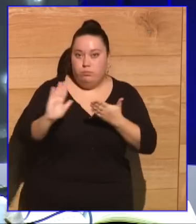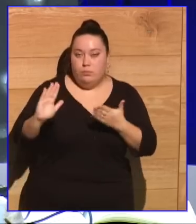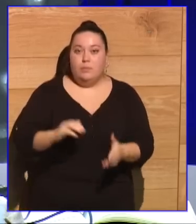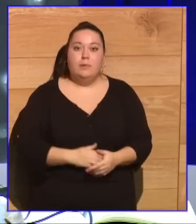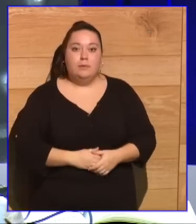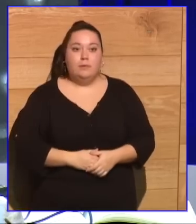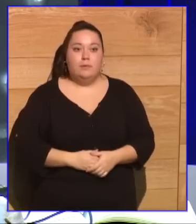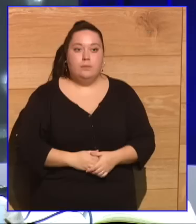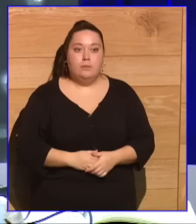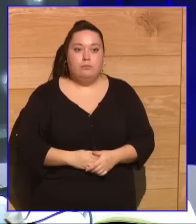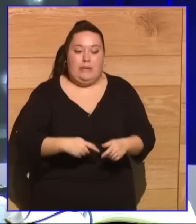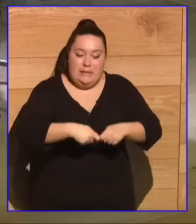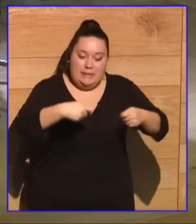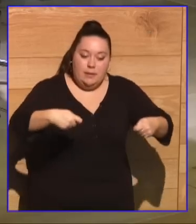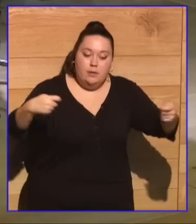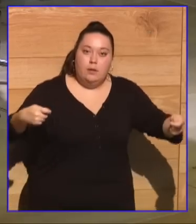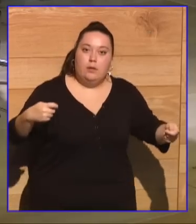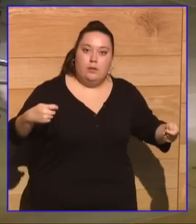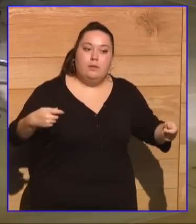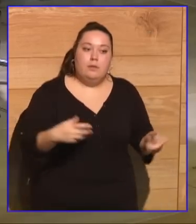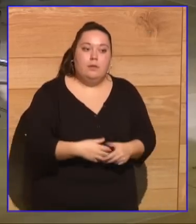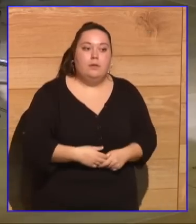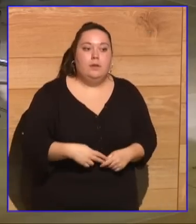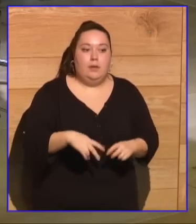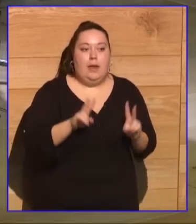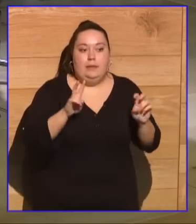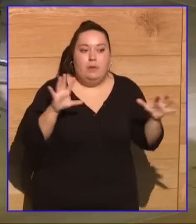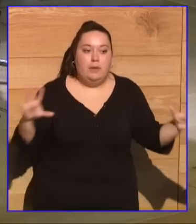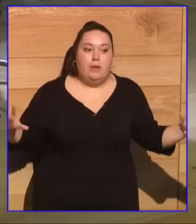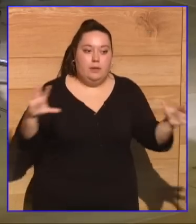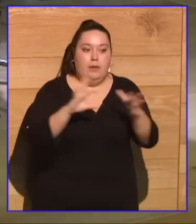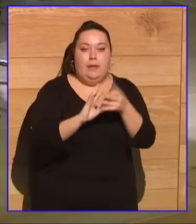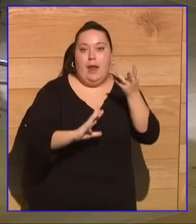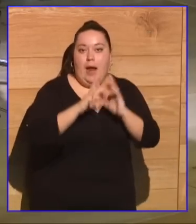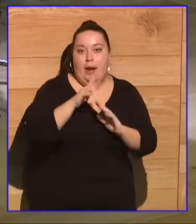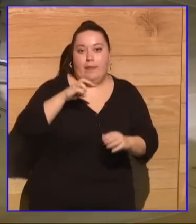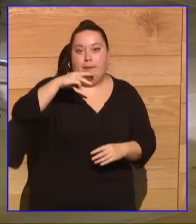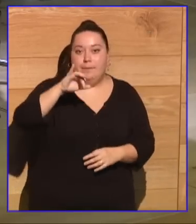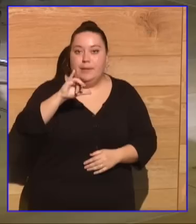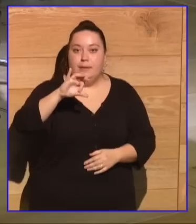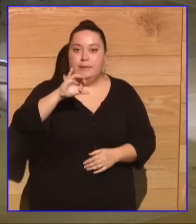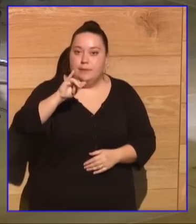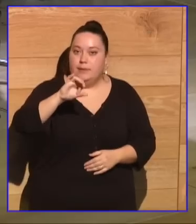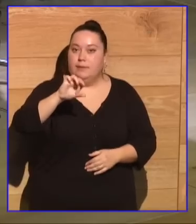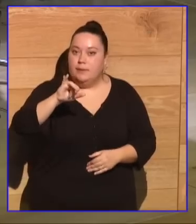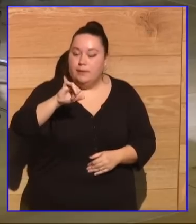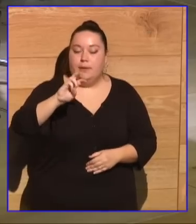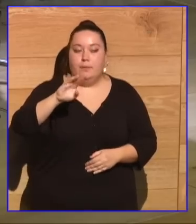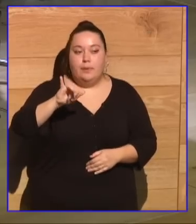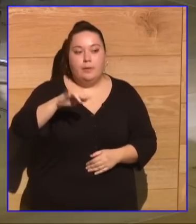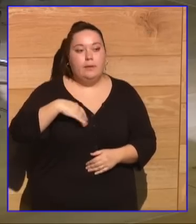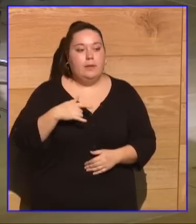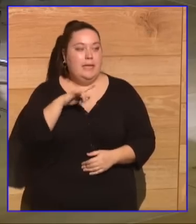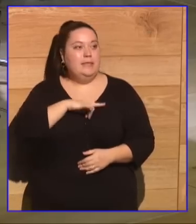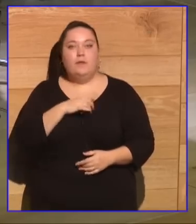se prolonga ya de forma central y temática en el corazón de la película en Arde, Mississippi, y de alguna manera él siente que aún no